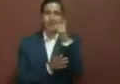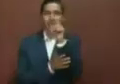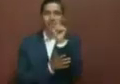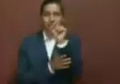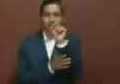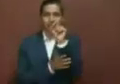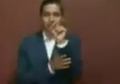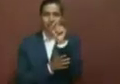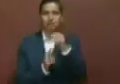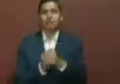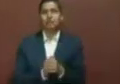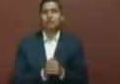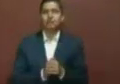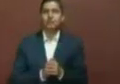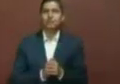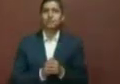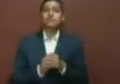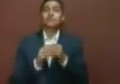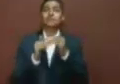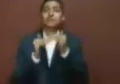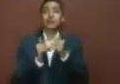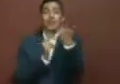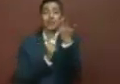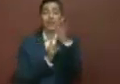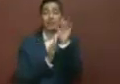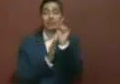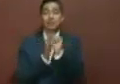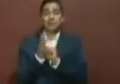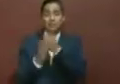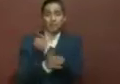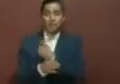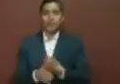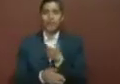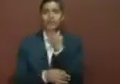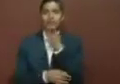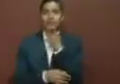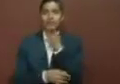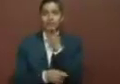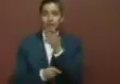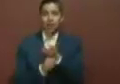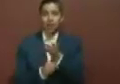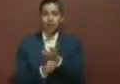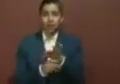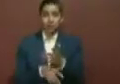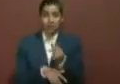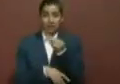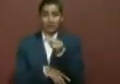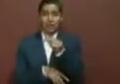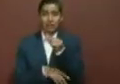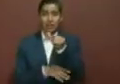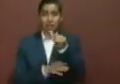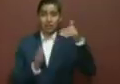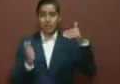9,120. En los 10 meses del presidente López Obrador van